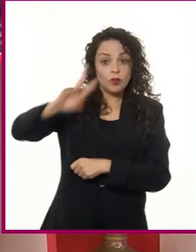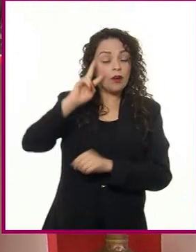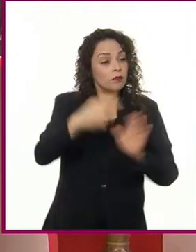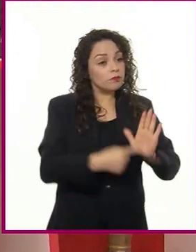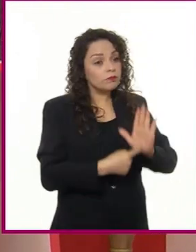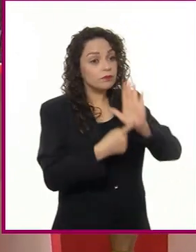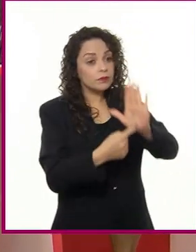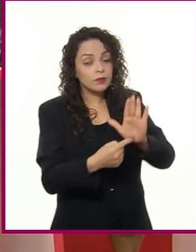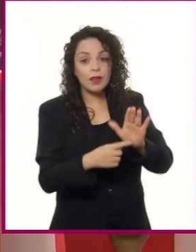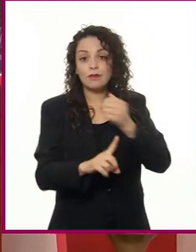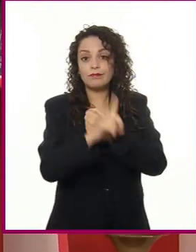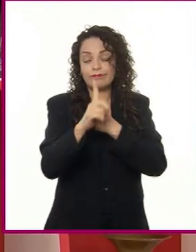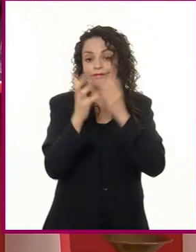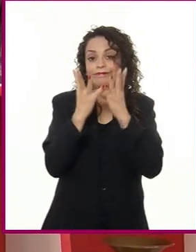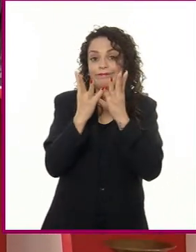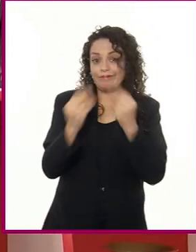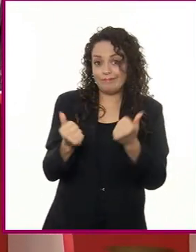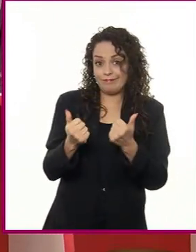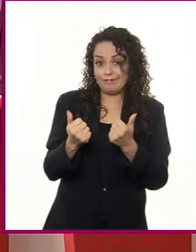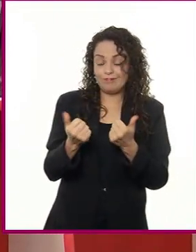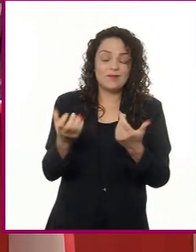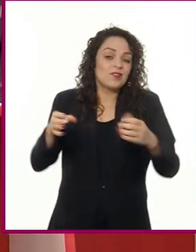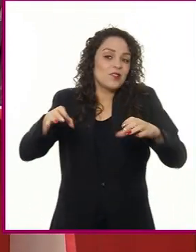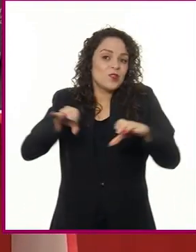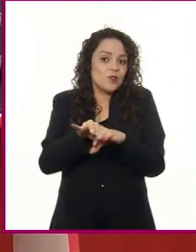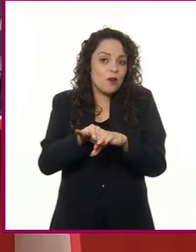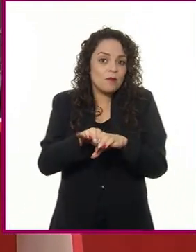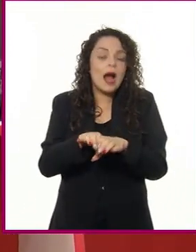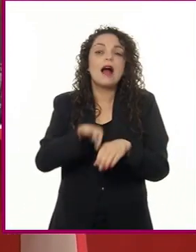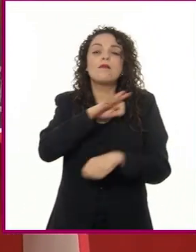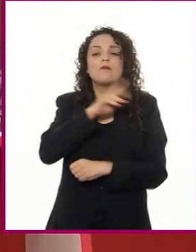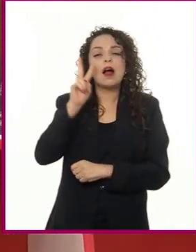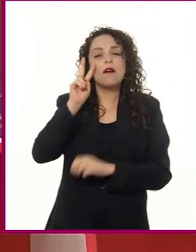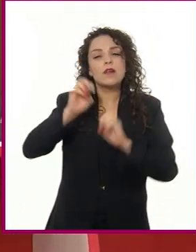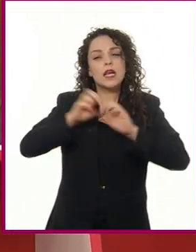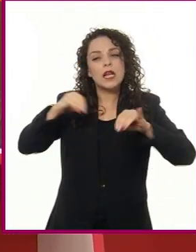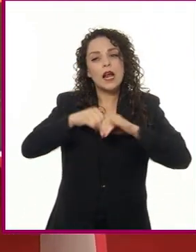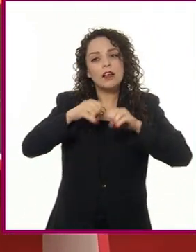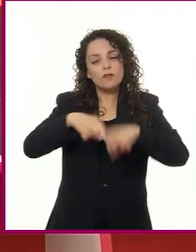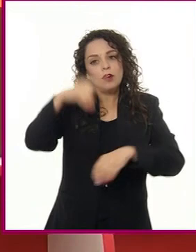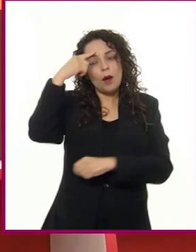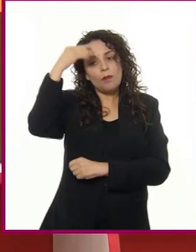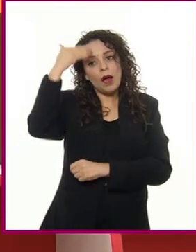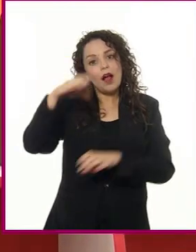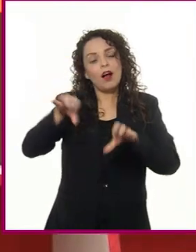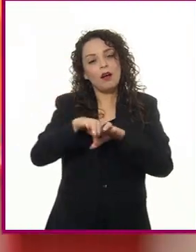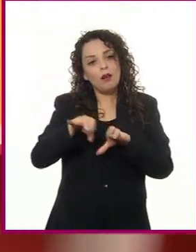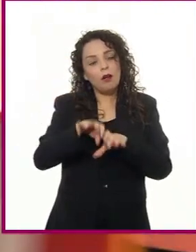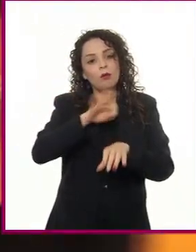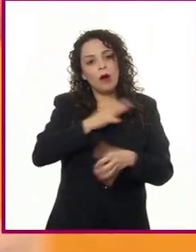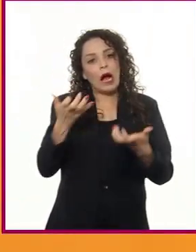alternativas de solución, donde se pueda apreciar la información clara y precisa de lo que queremos llevar a cabo.